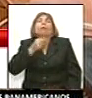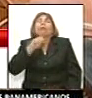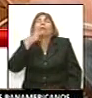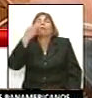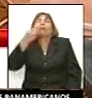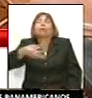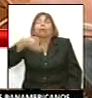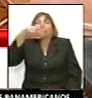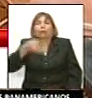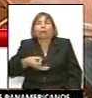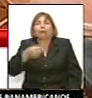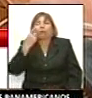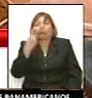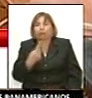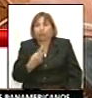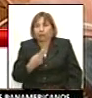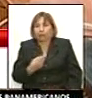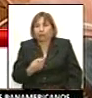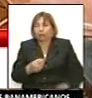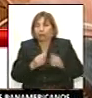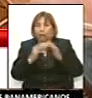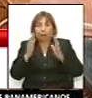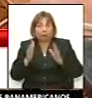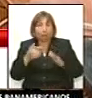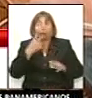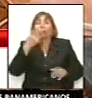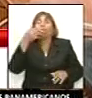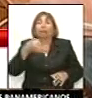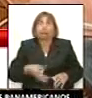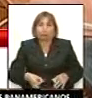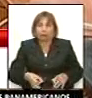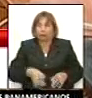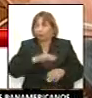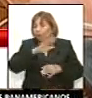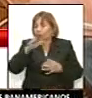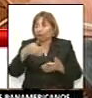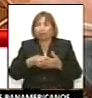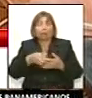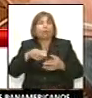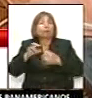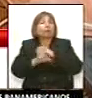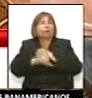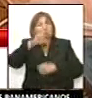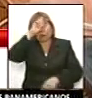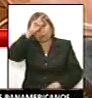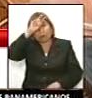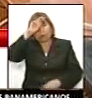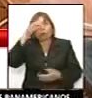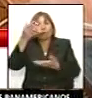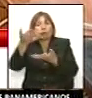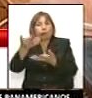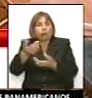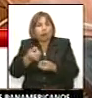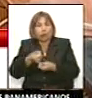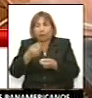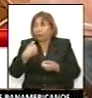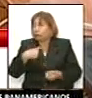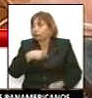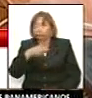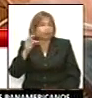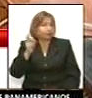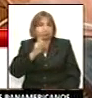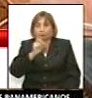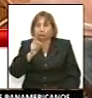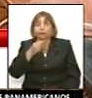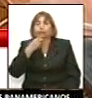la verdad desde el día uno? Esa verdad que dice, va a decir al país. Porque de lo que hemos recogido, no ante nosotros, sino